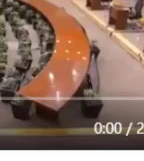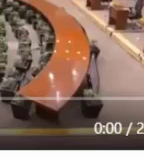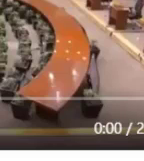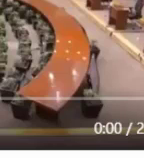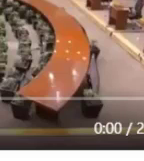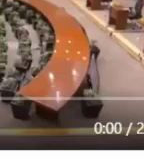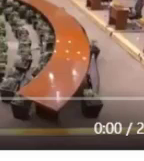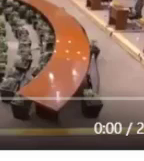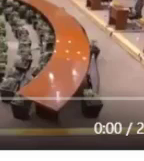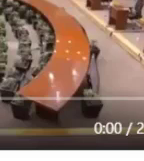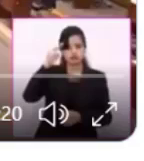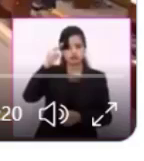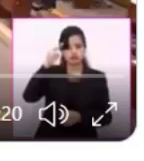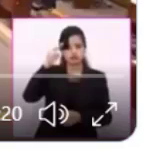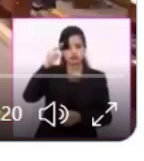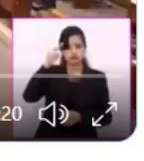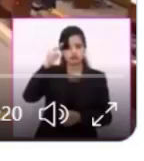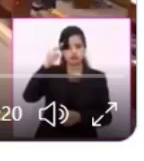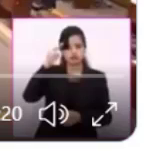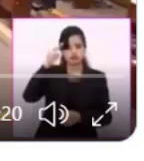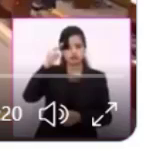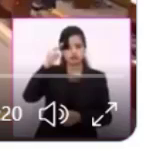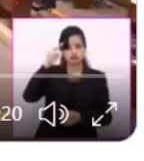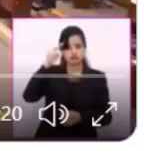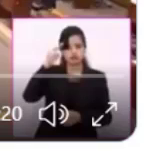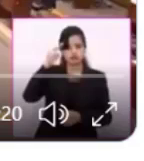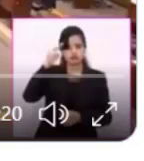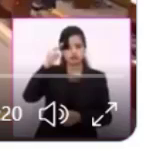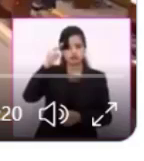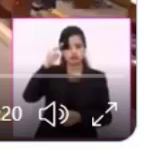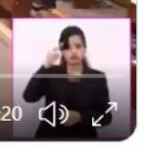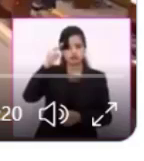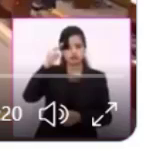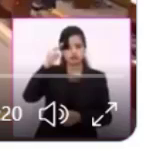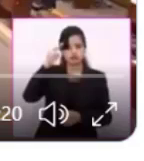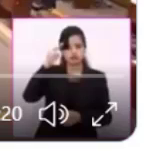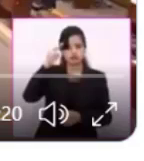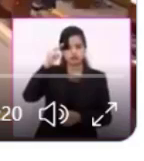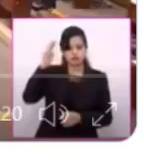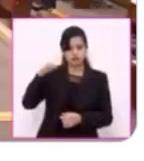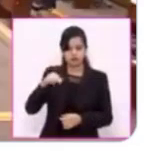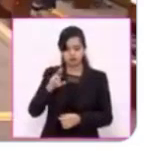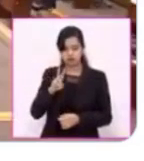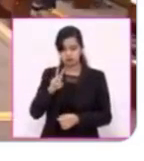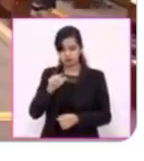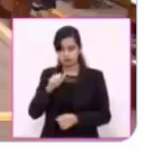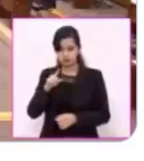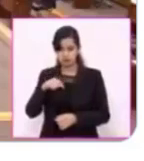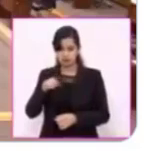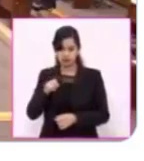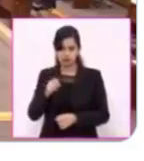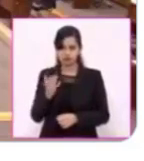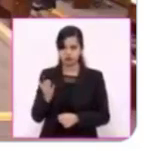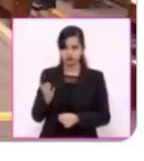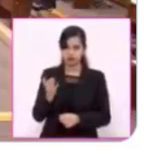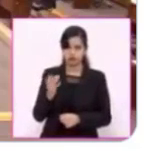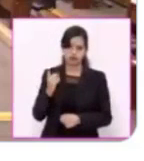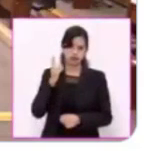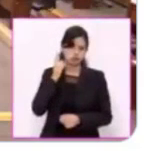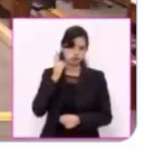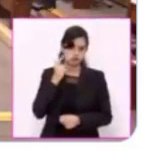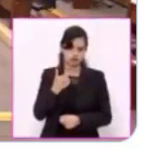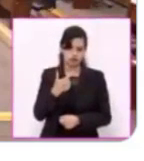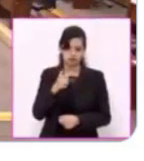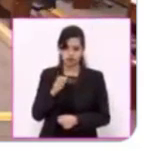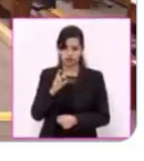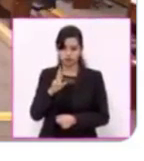Noroña se negó a usar el cubrebocas vamos a escucharlo tiene la palabra el diputado